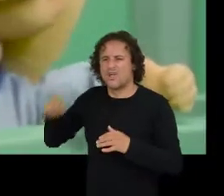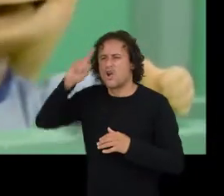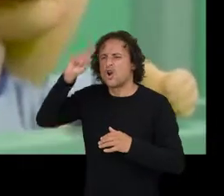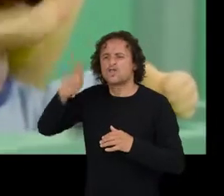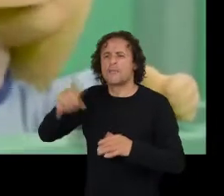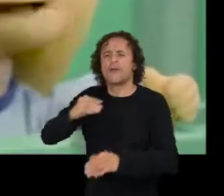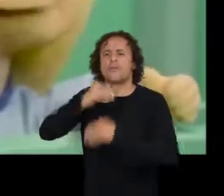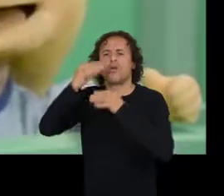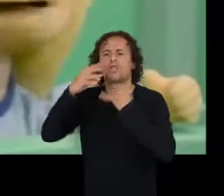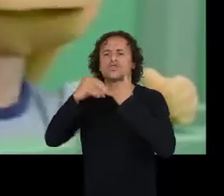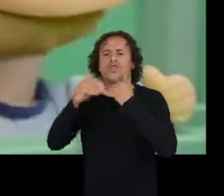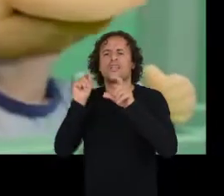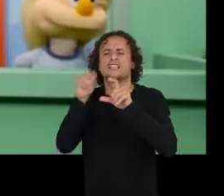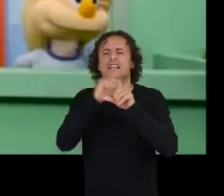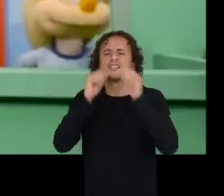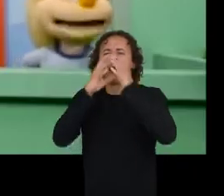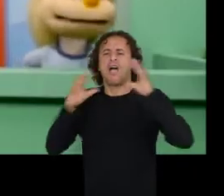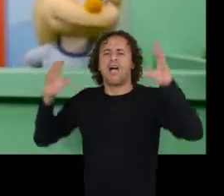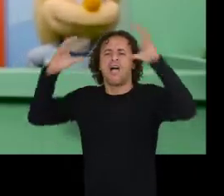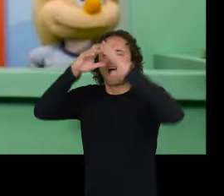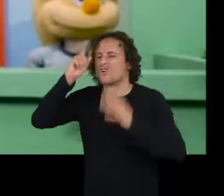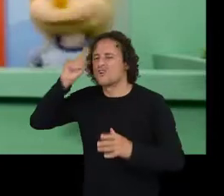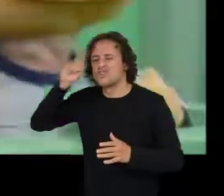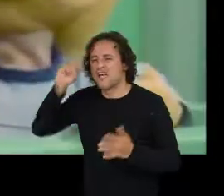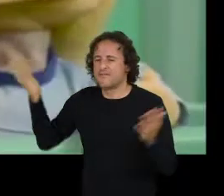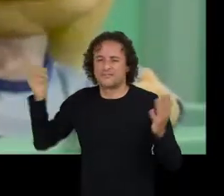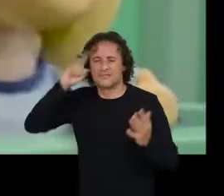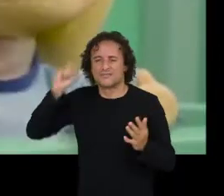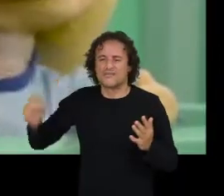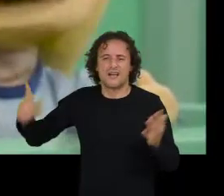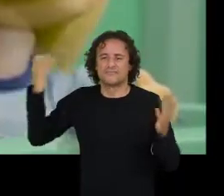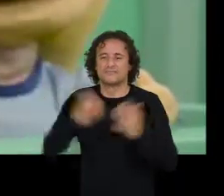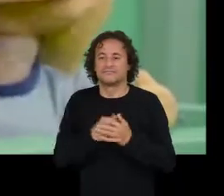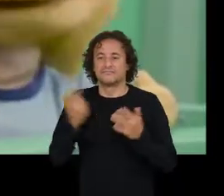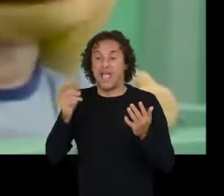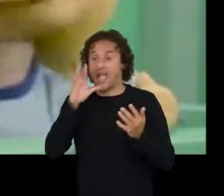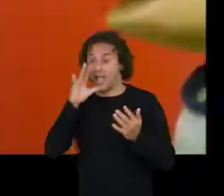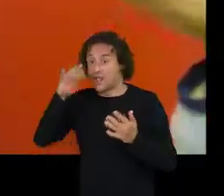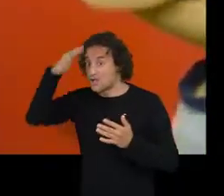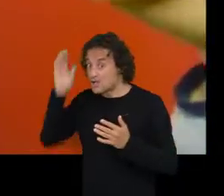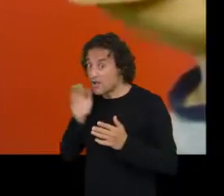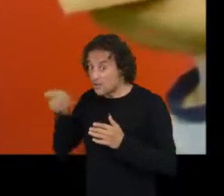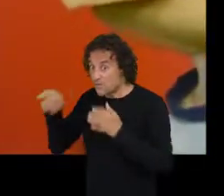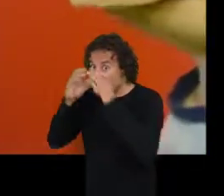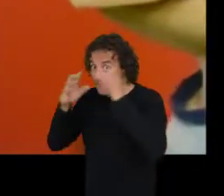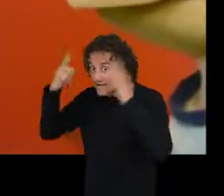imaginar un bocadillo de salchichón. Ai... ¿Se sabe lo que imaginar cosas, Sonia? Sí,